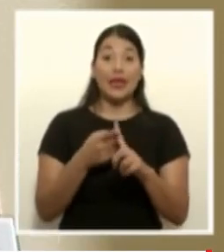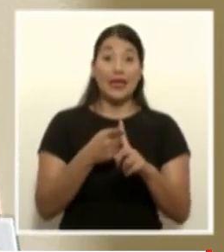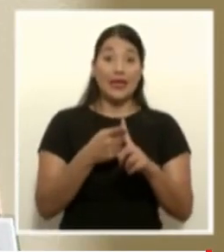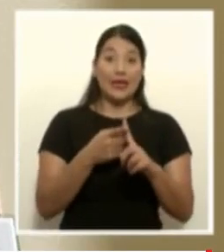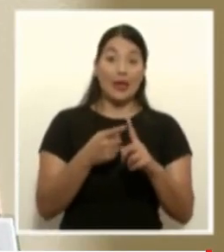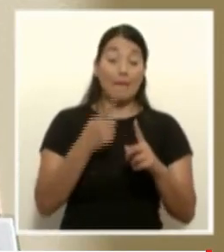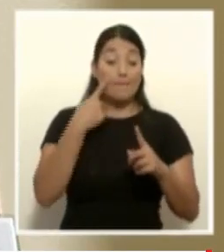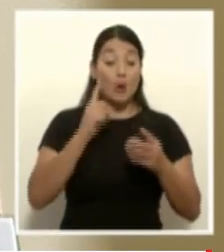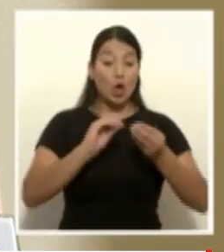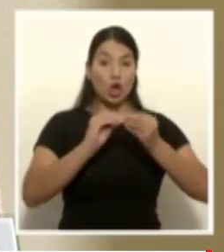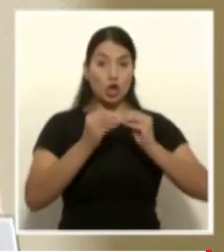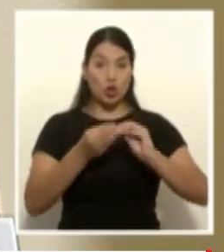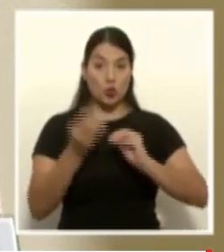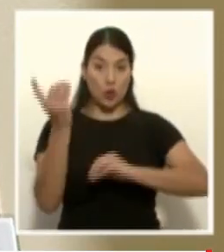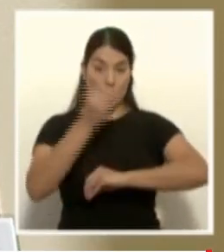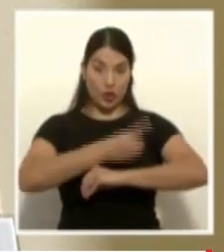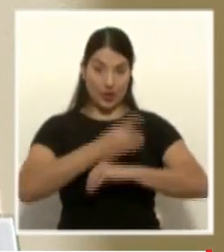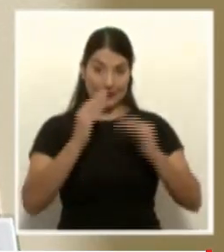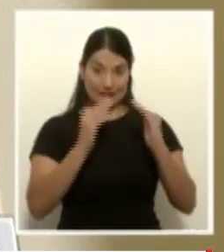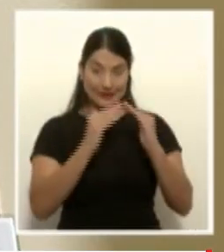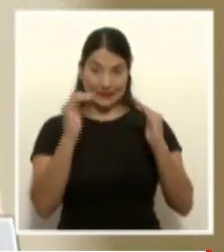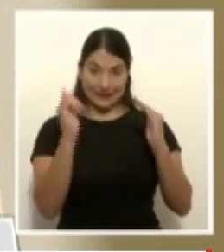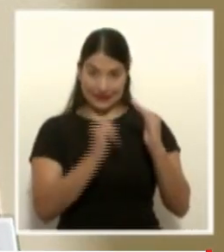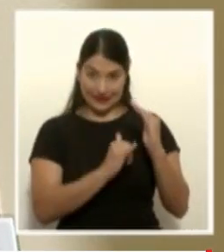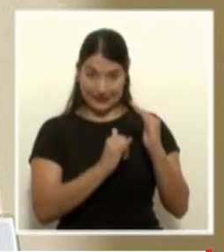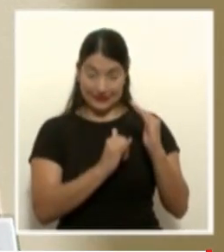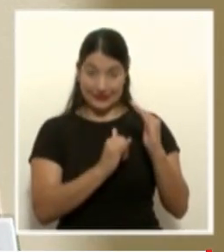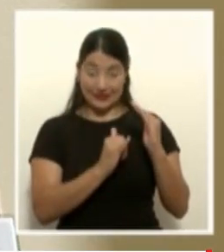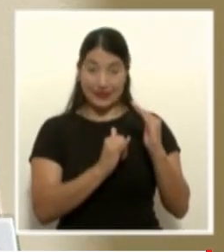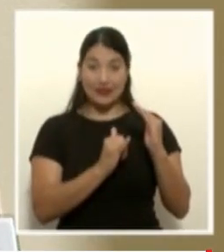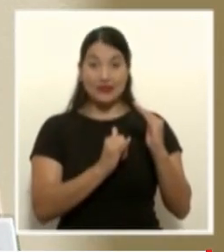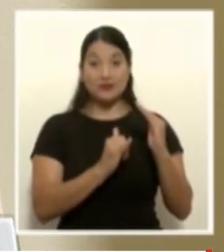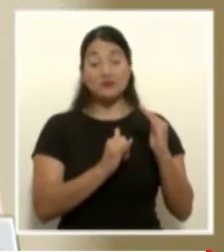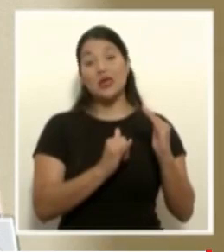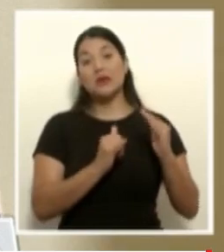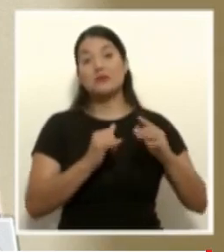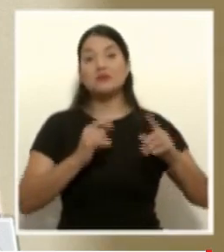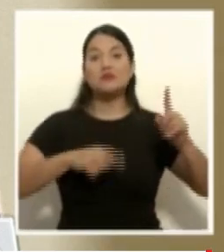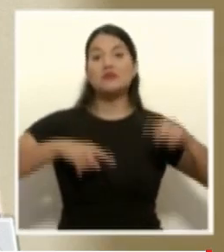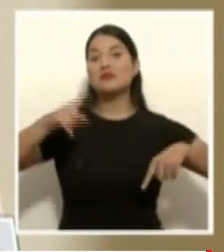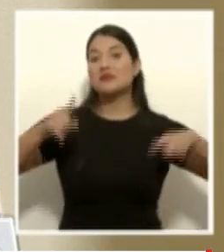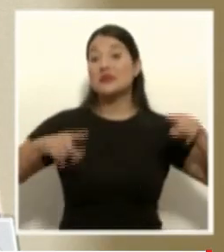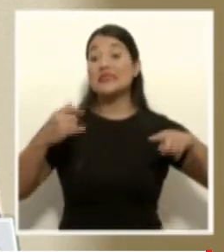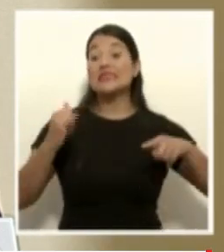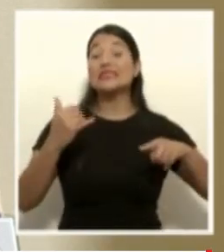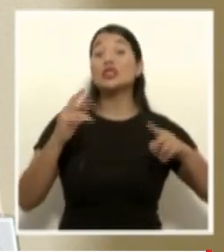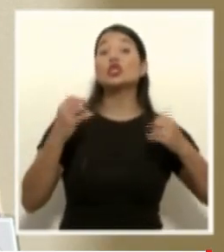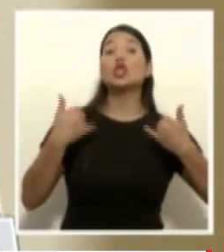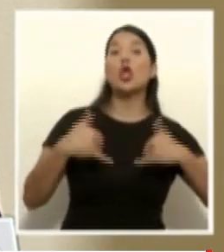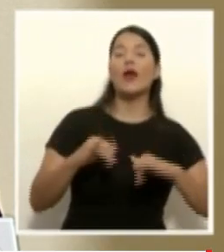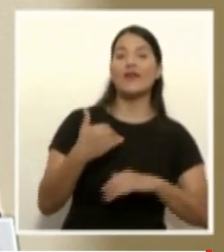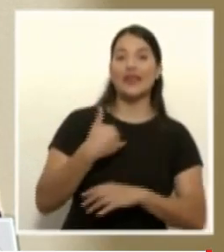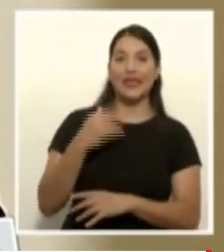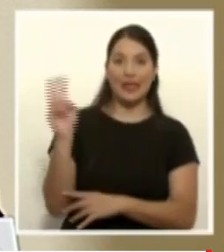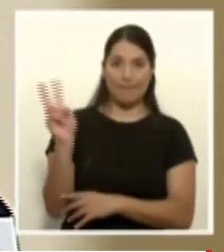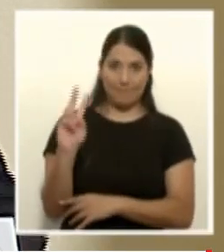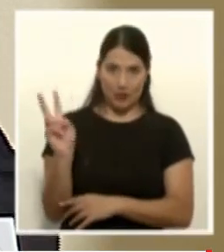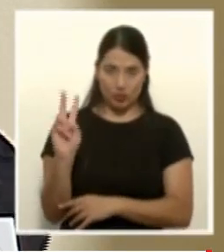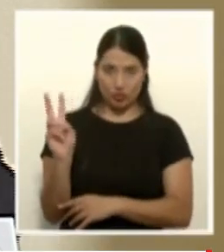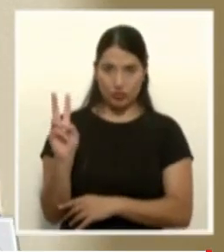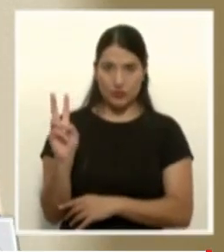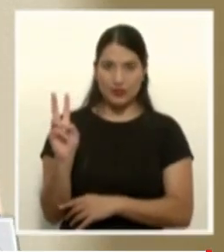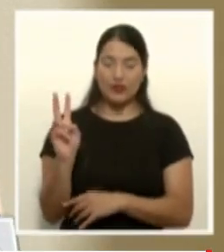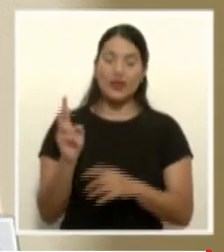día que dio positivo, que ya todavía tenga un virus activo y con capacidad de contagio. Entonces esa directriz se cambió